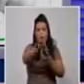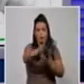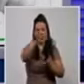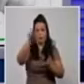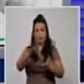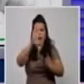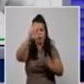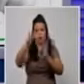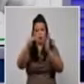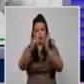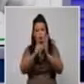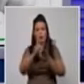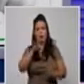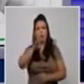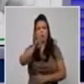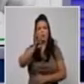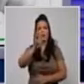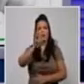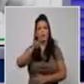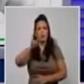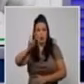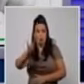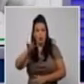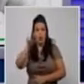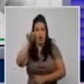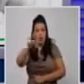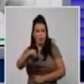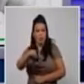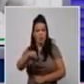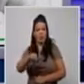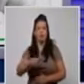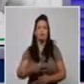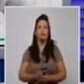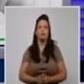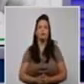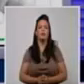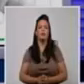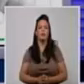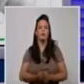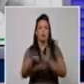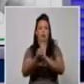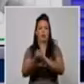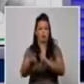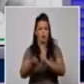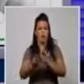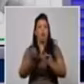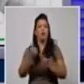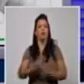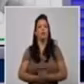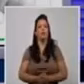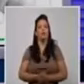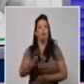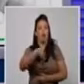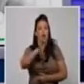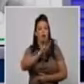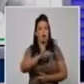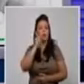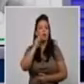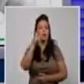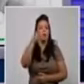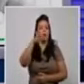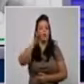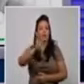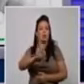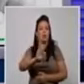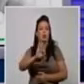5.469 personas se confirman con la COVID-19. Ayer la nación procesaba más de 18.000 muestras. Ya usted ha conocido